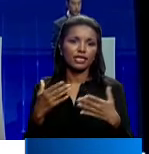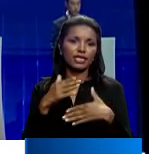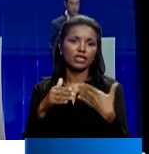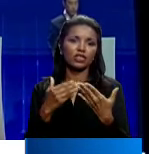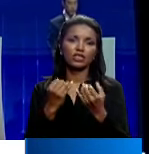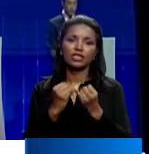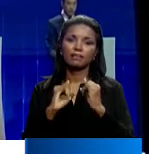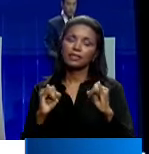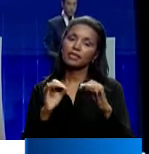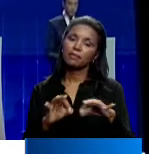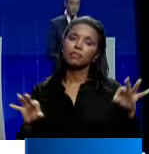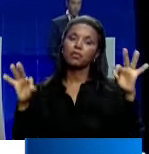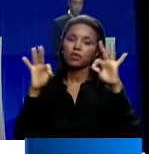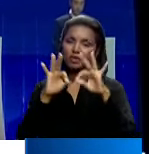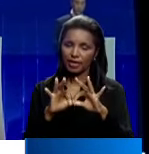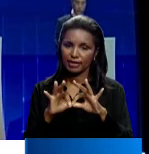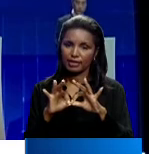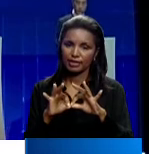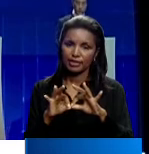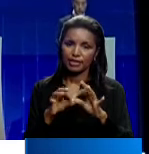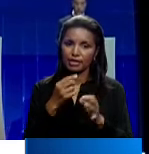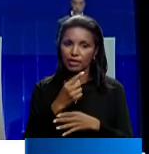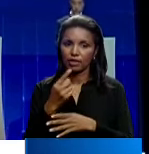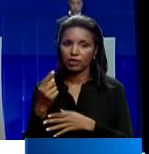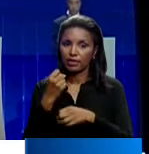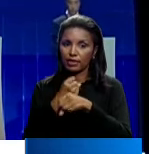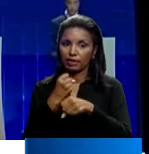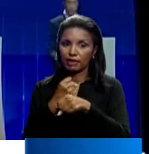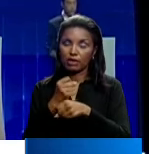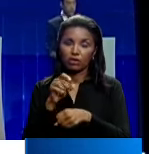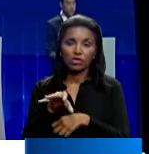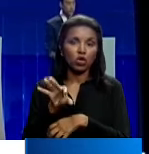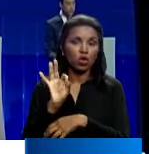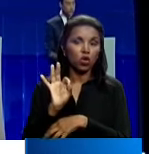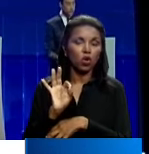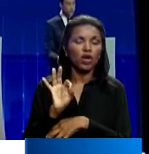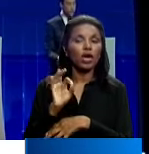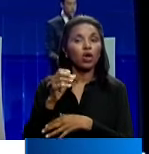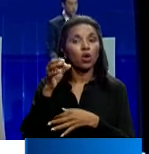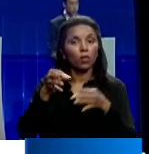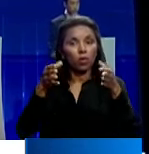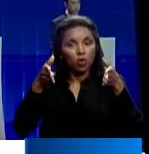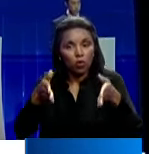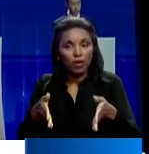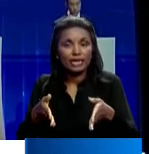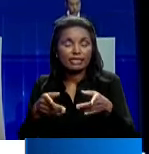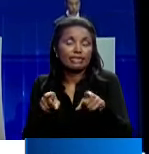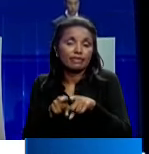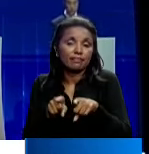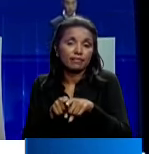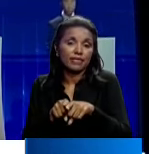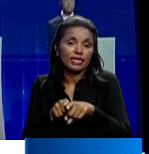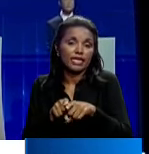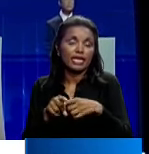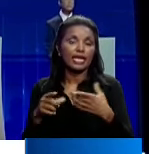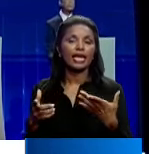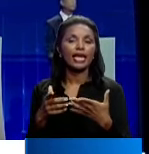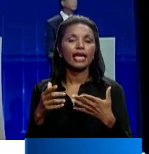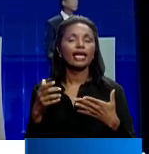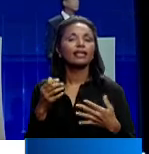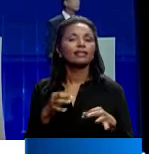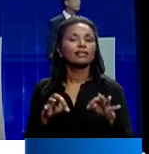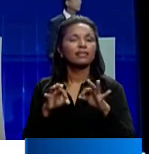la independencia de criterio de quienes ejercen los cargos de magistrados de la Corte Suprema de Justicia y el Procurador General